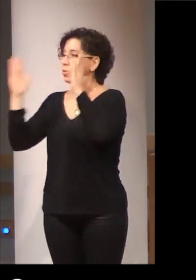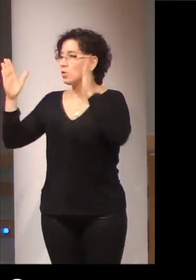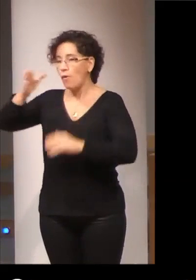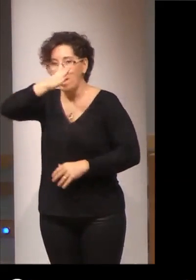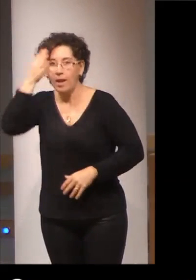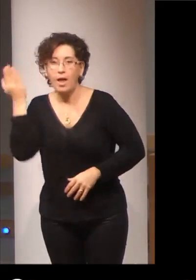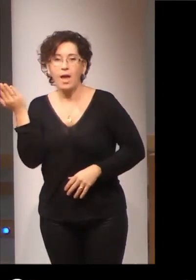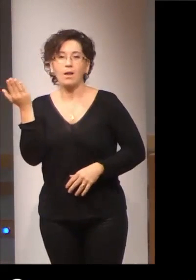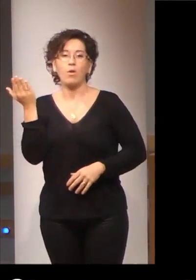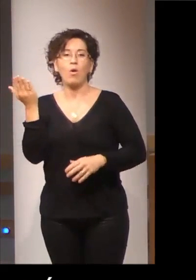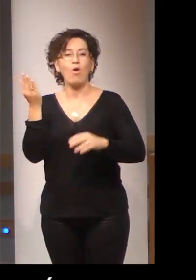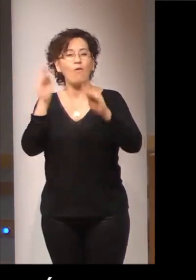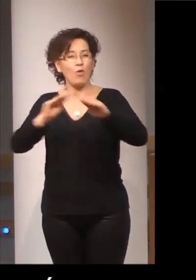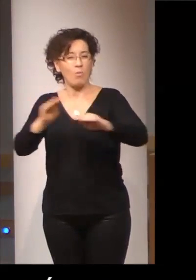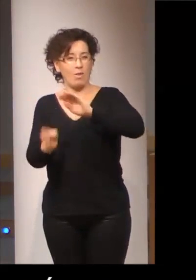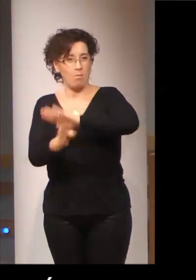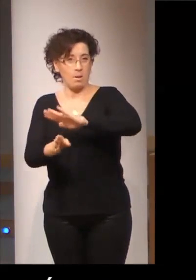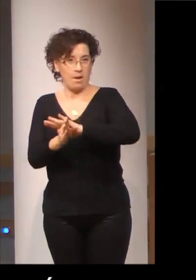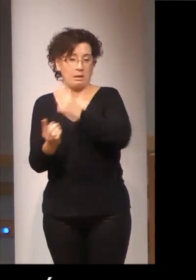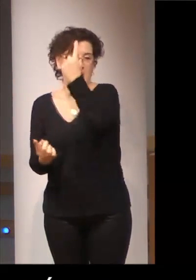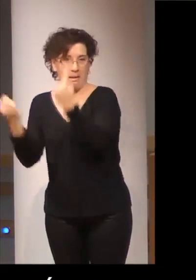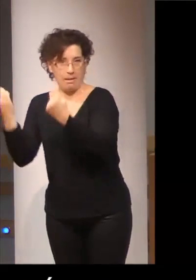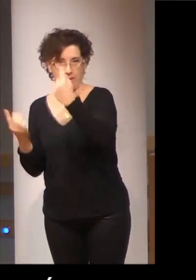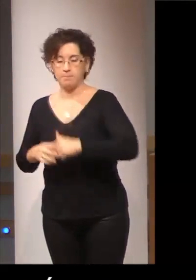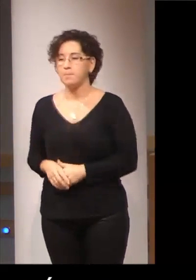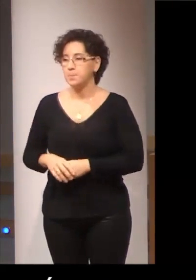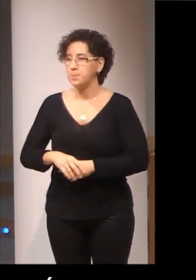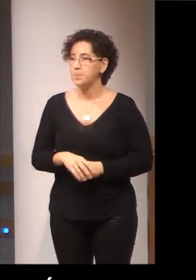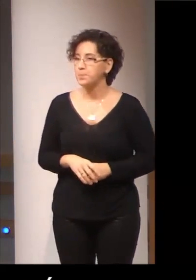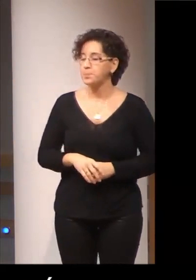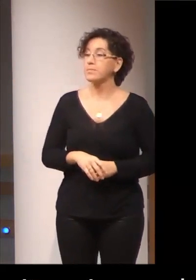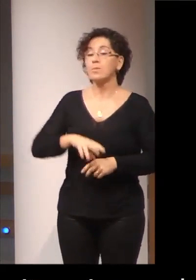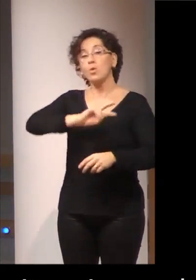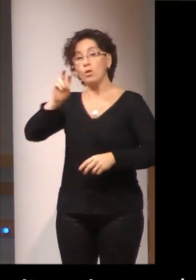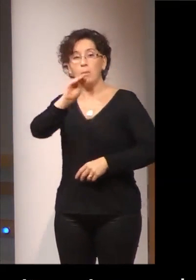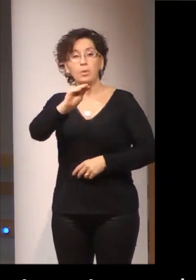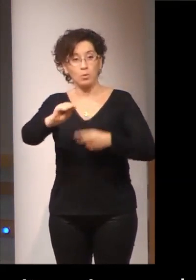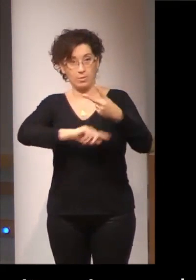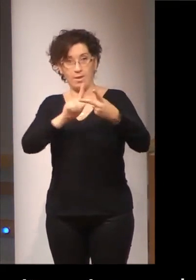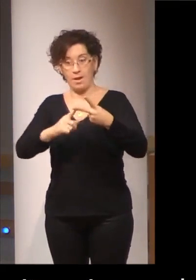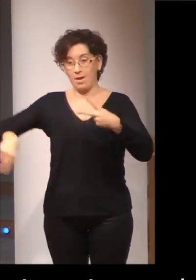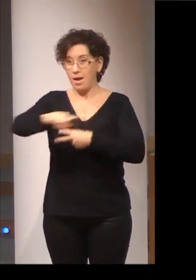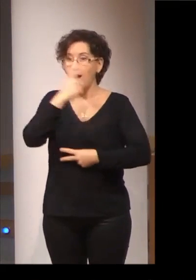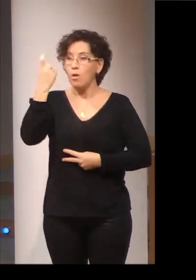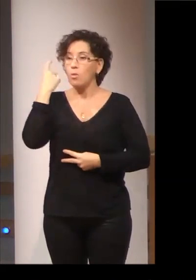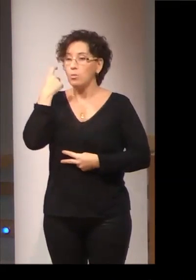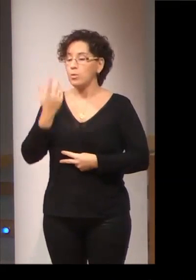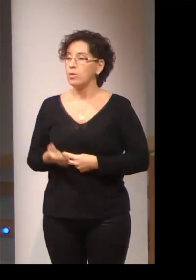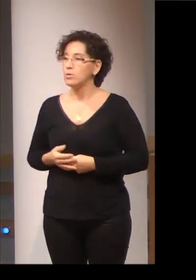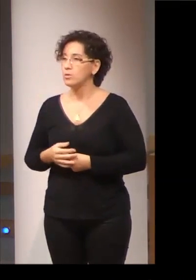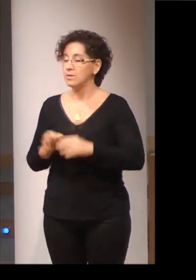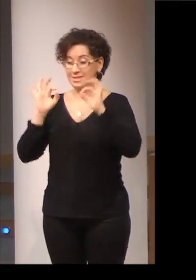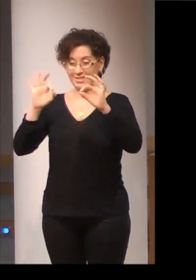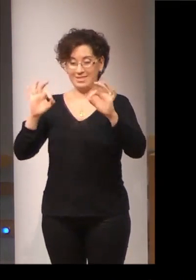cursos de formación permanente. Les preguntaron, en las